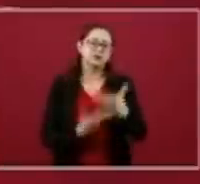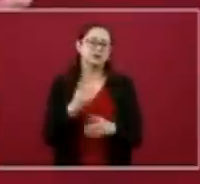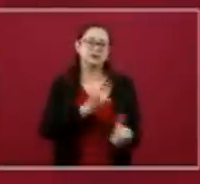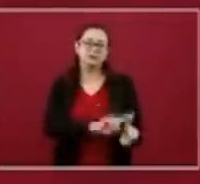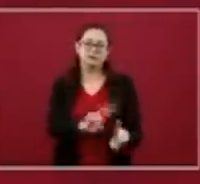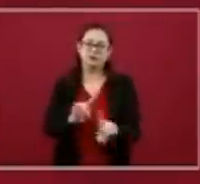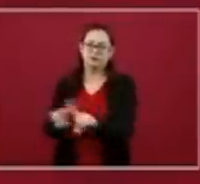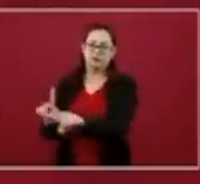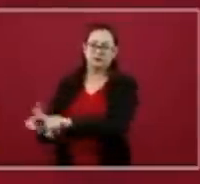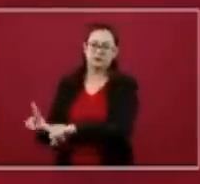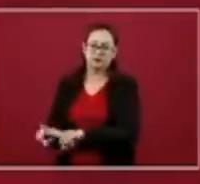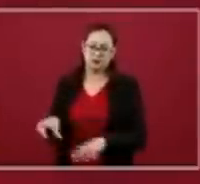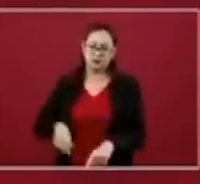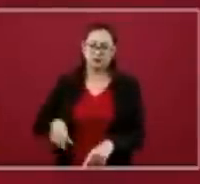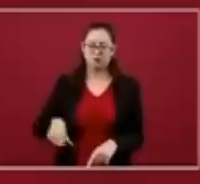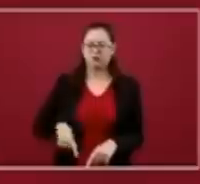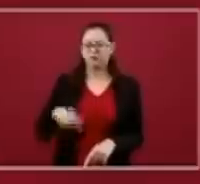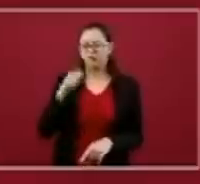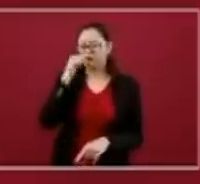pero